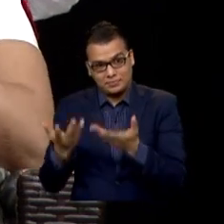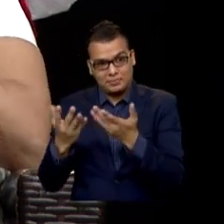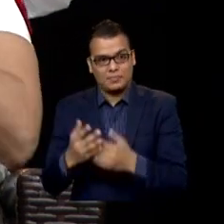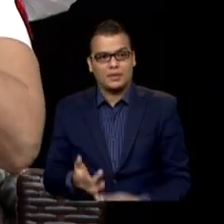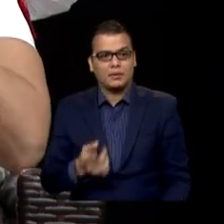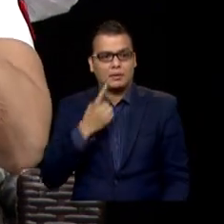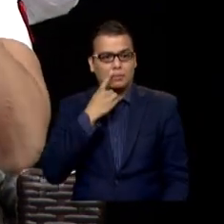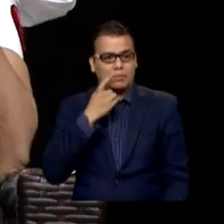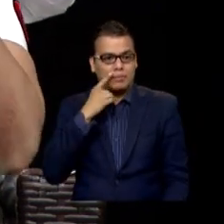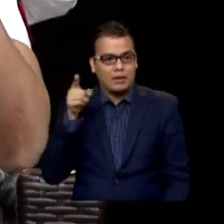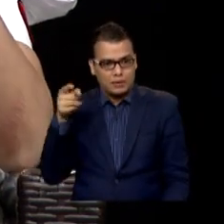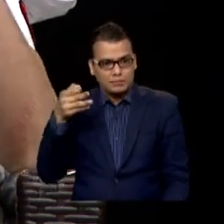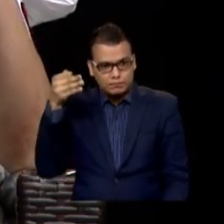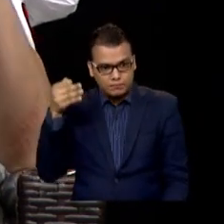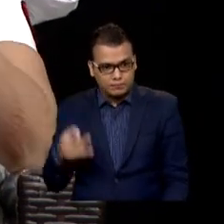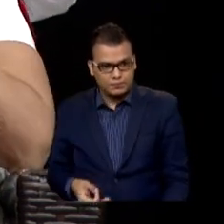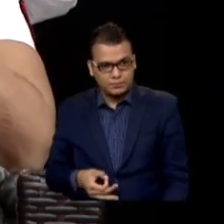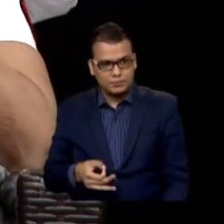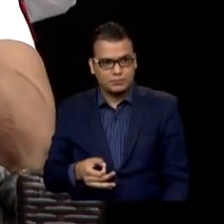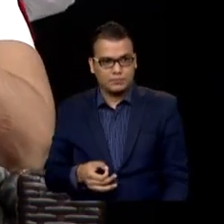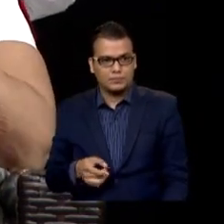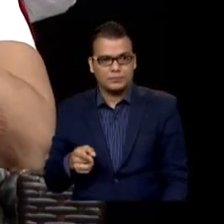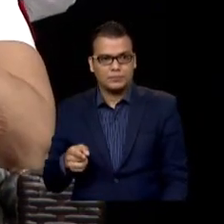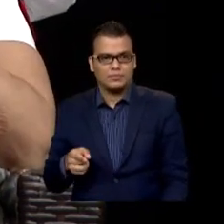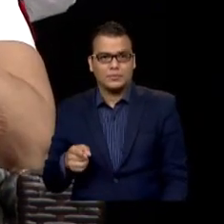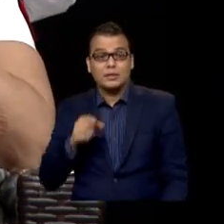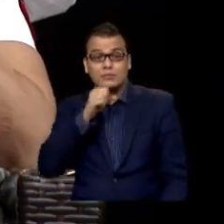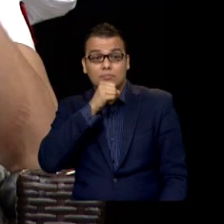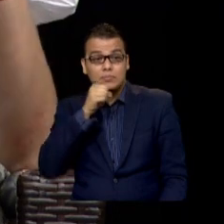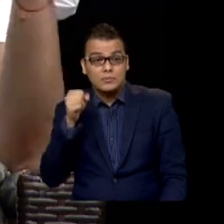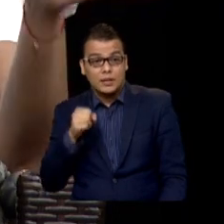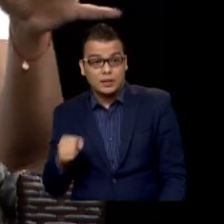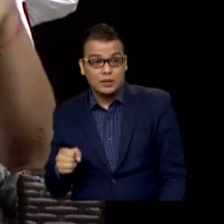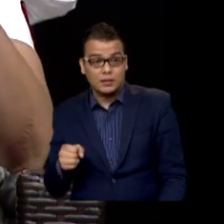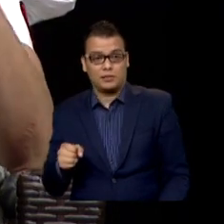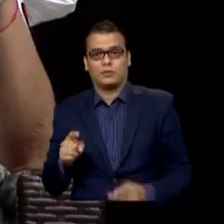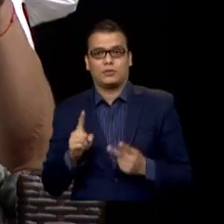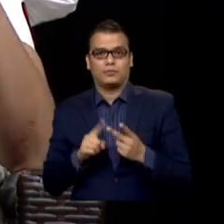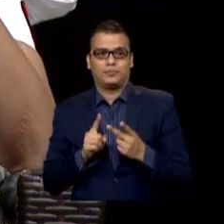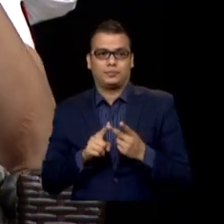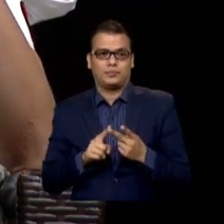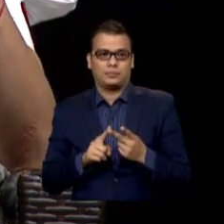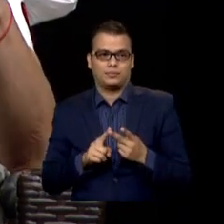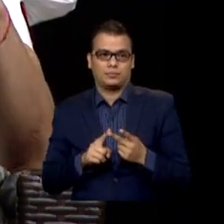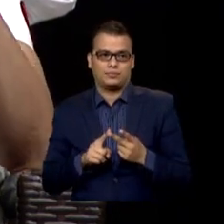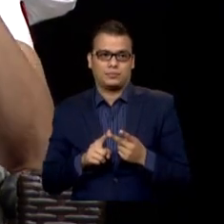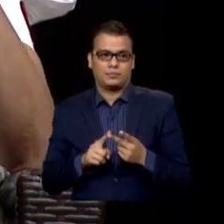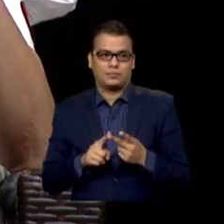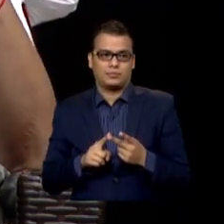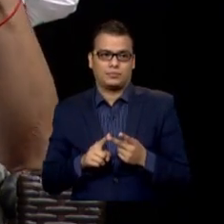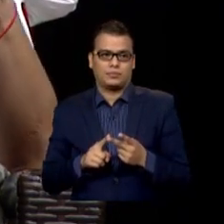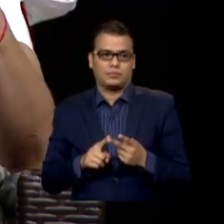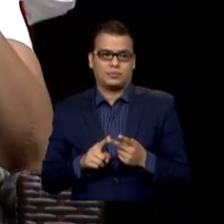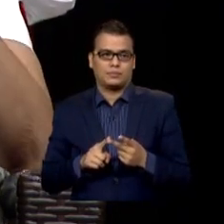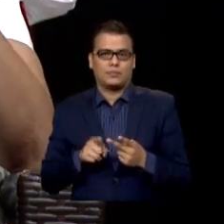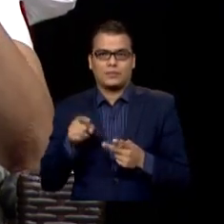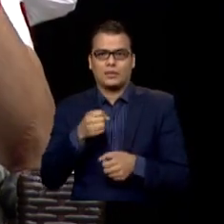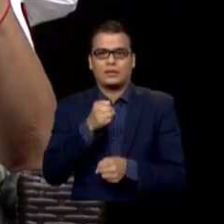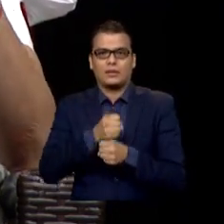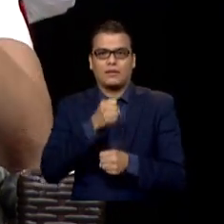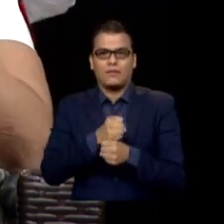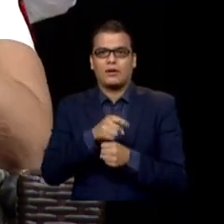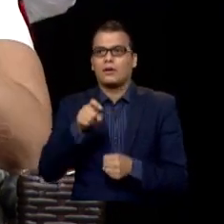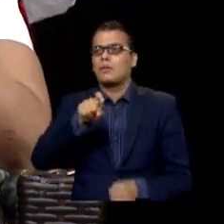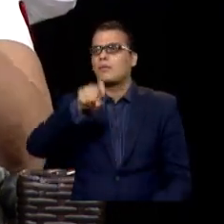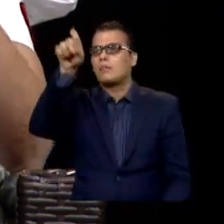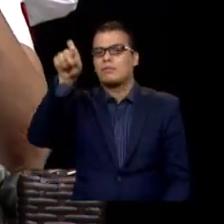papá pertenece a un gremio, además de ser adulto mayor, pertenece a un gremio que está circulando, transportando gente por